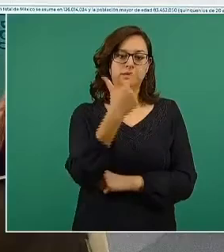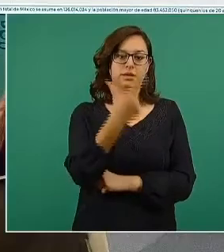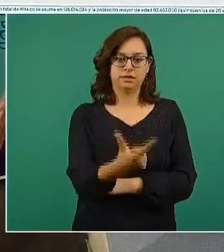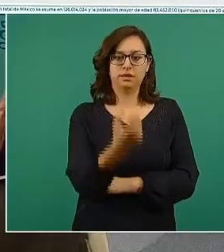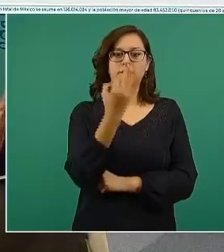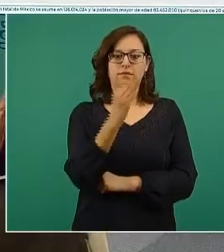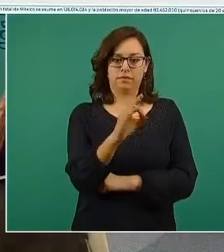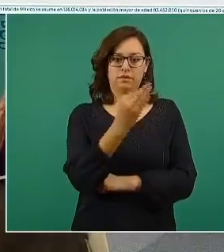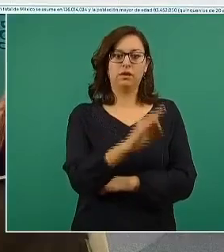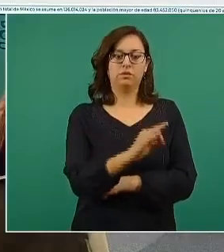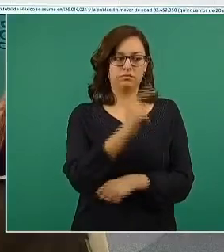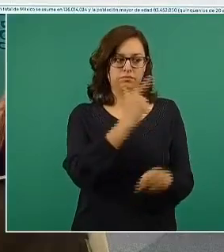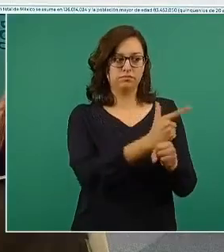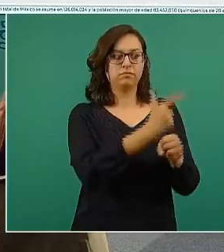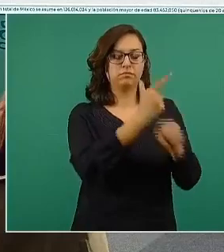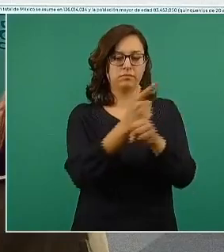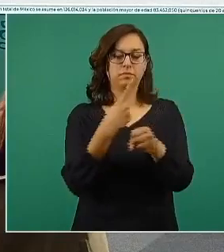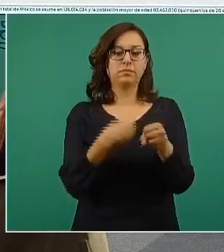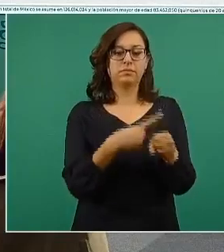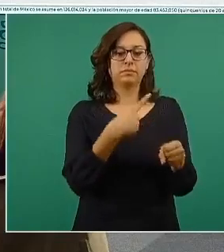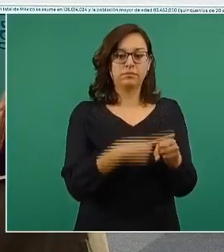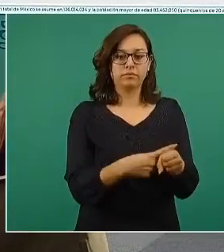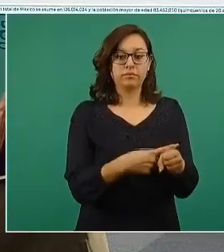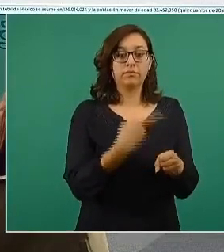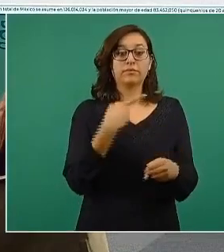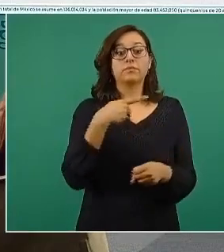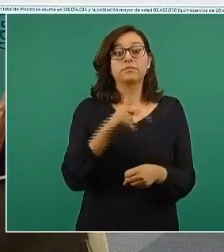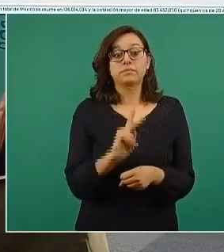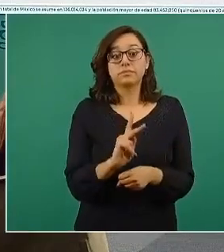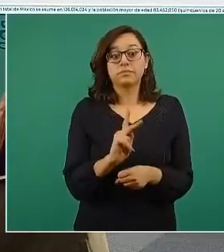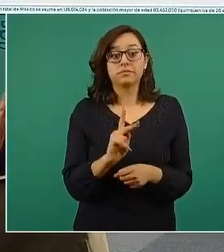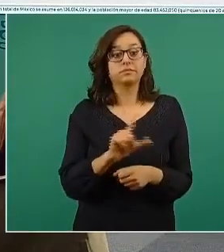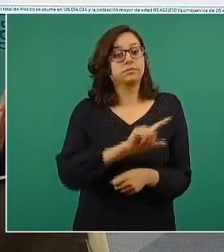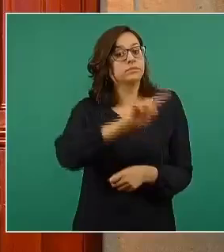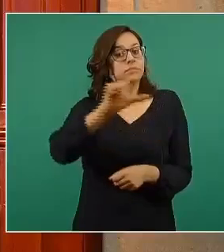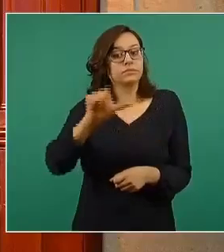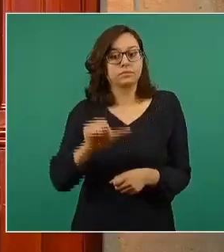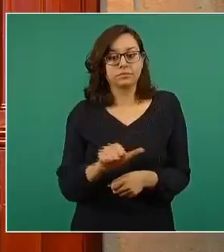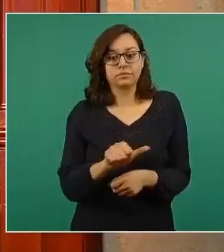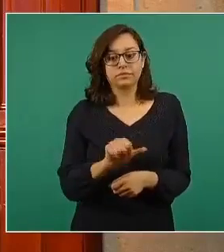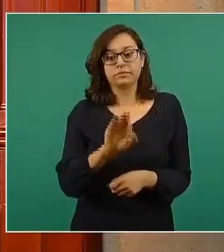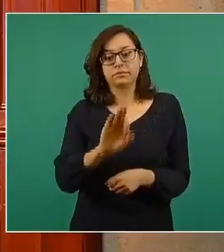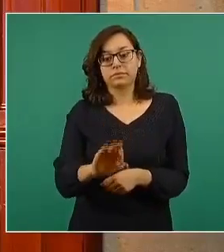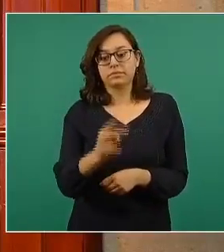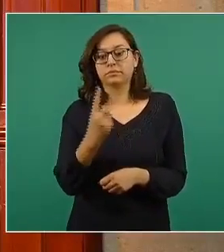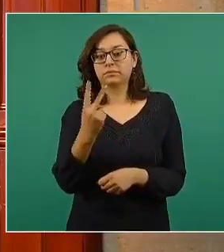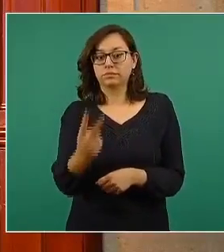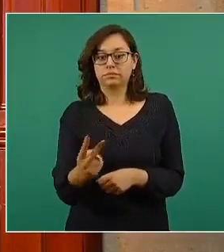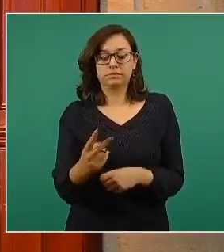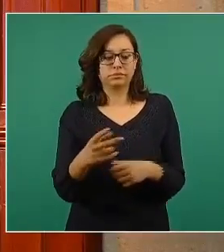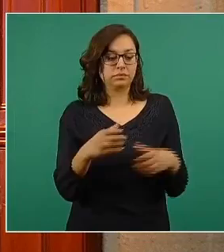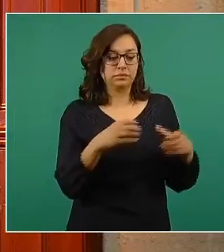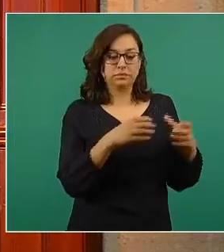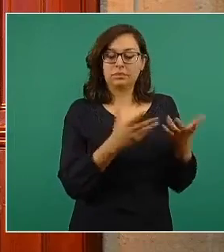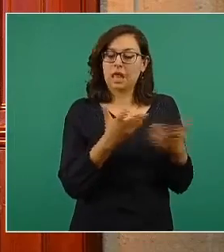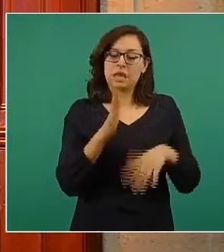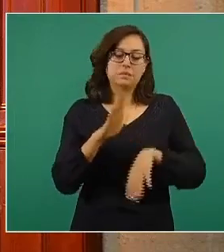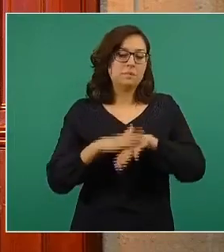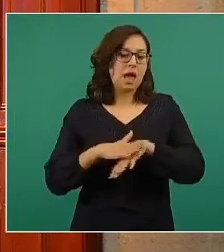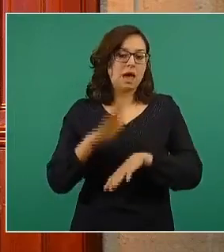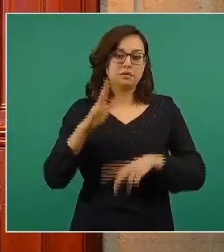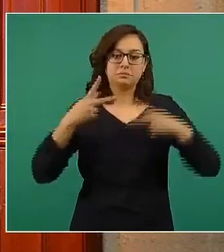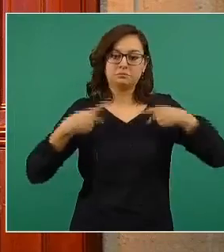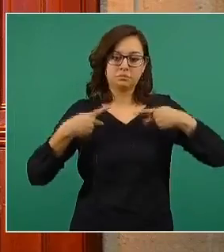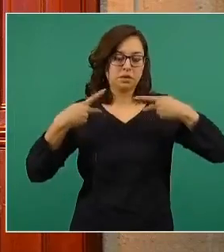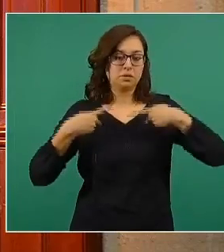casos. Pero entonces luego vendría un pequeño escalamiento hasta llegar a la fase 2, en donde ya en la fase 2 tendríamos ya no